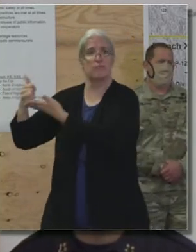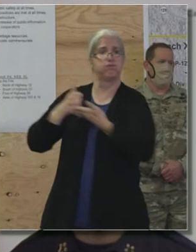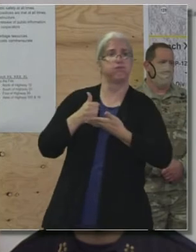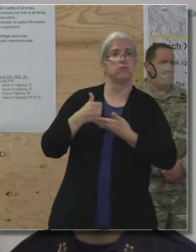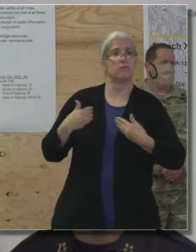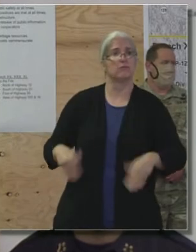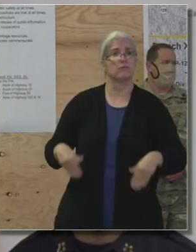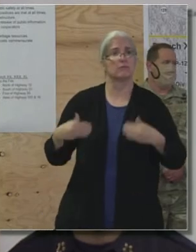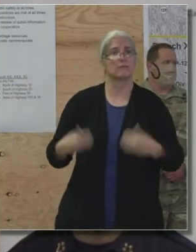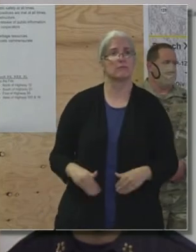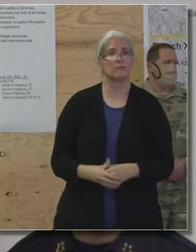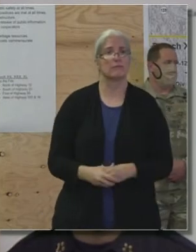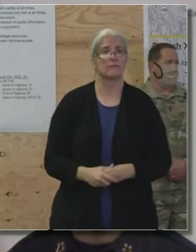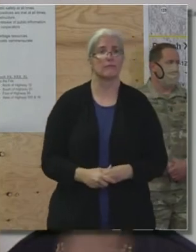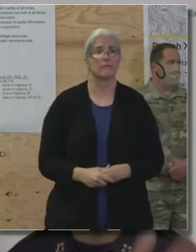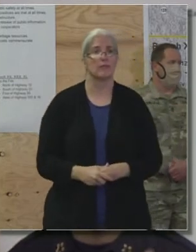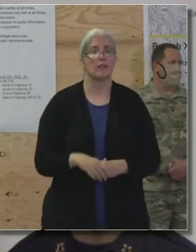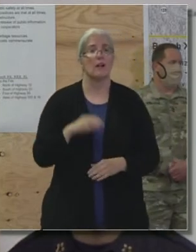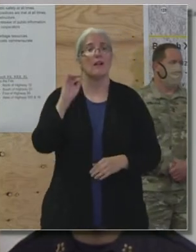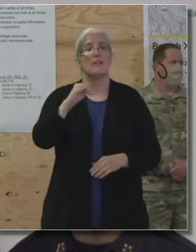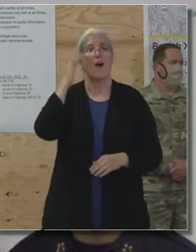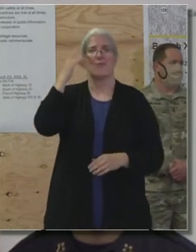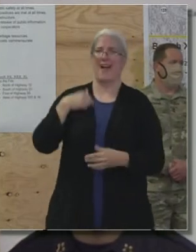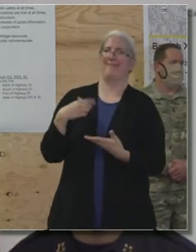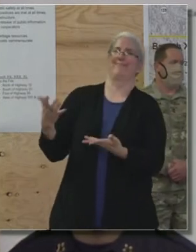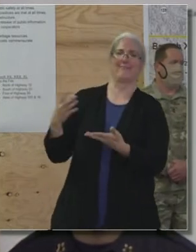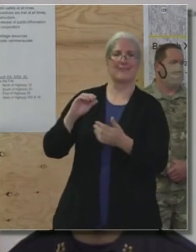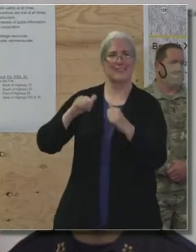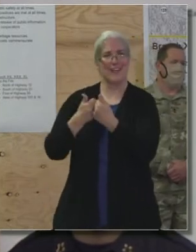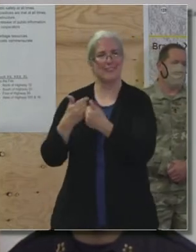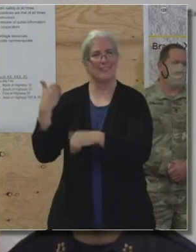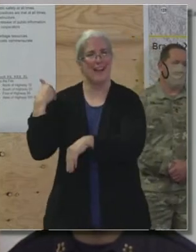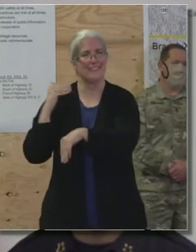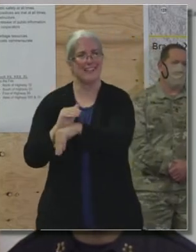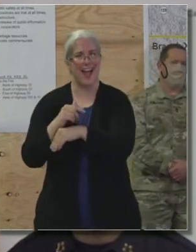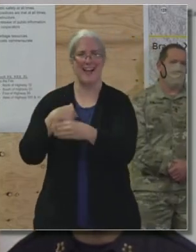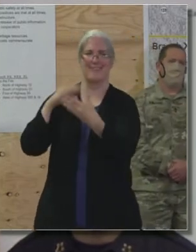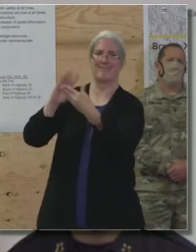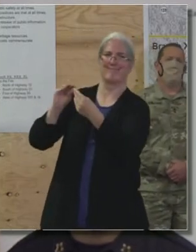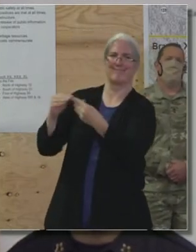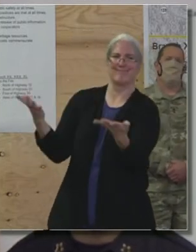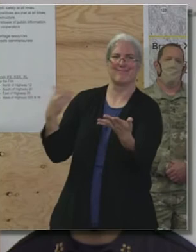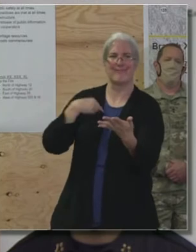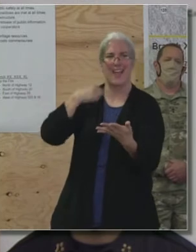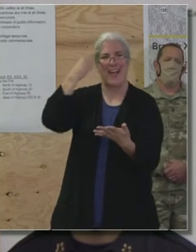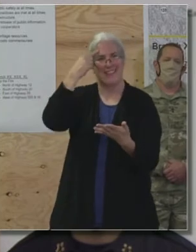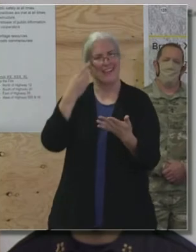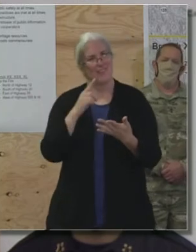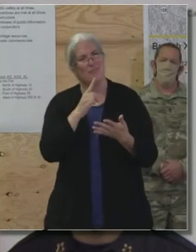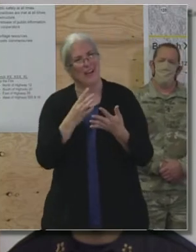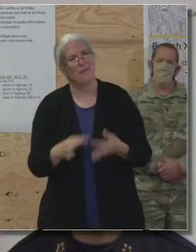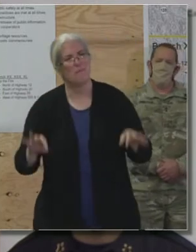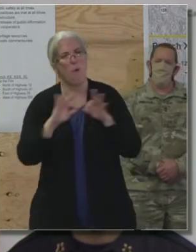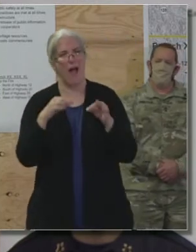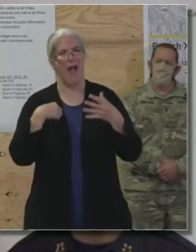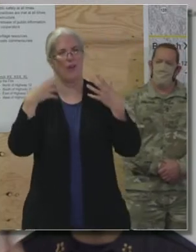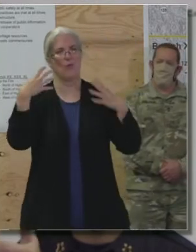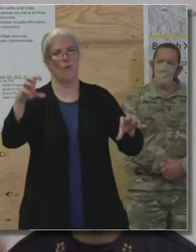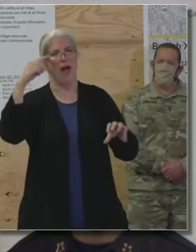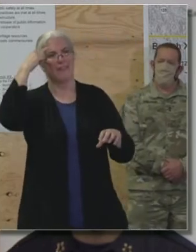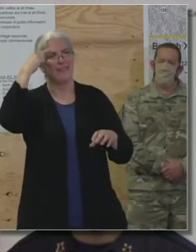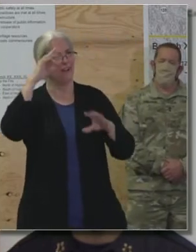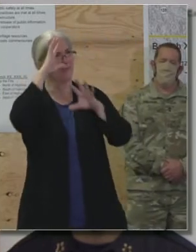eficaz la razón por la cual presión es porque pienso que es importante no quiero que la gente sienta ansiedad que presidente podría retirar